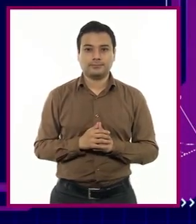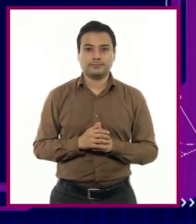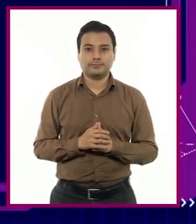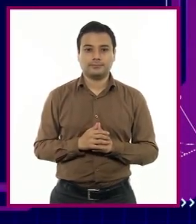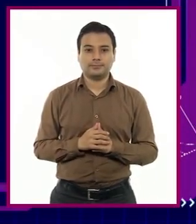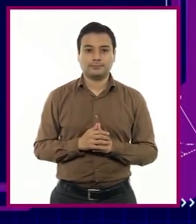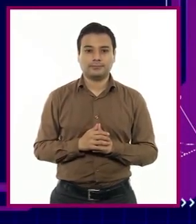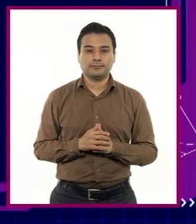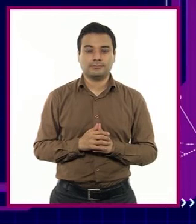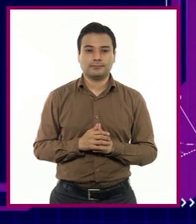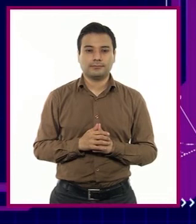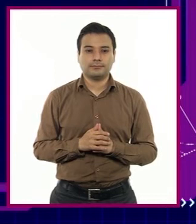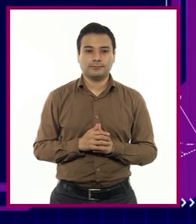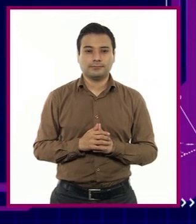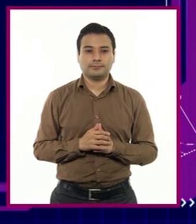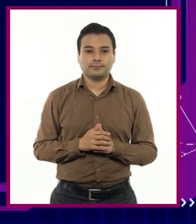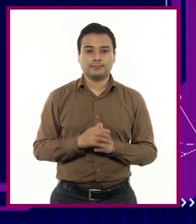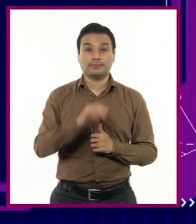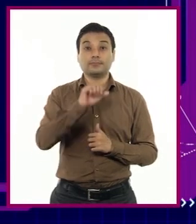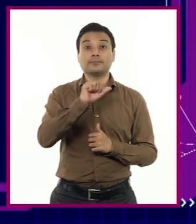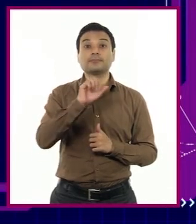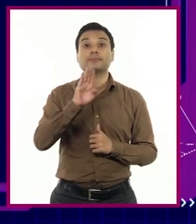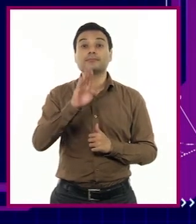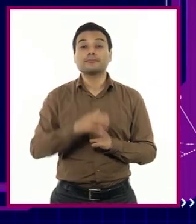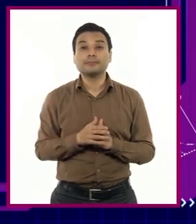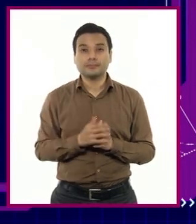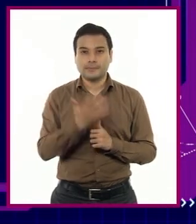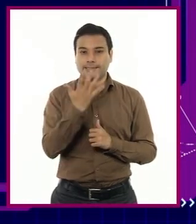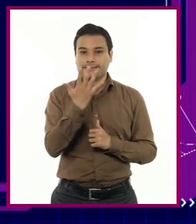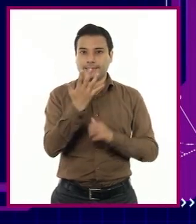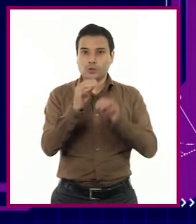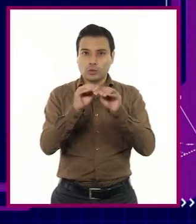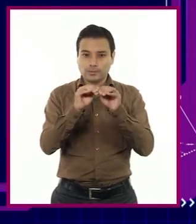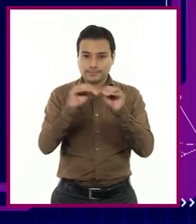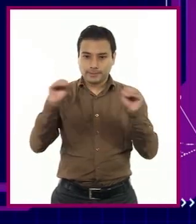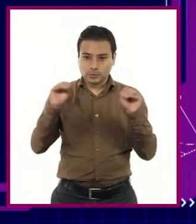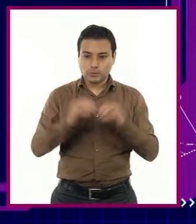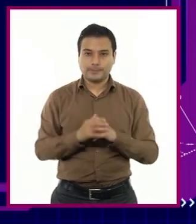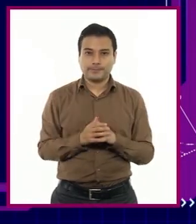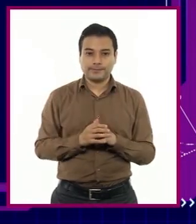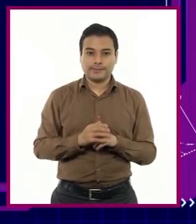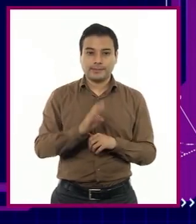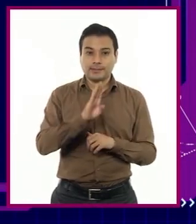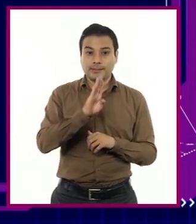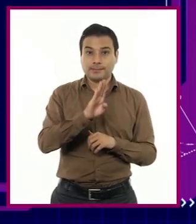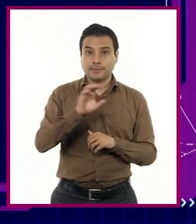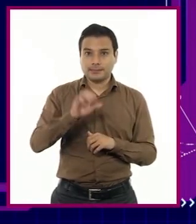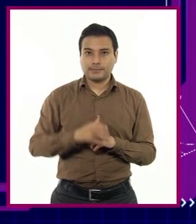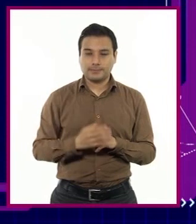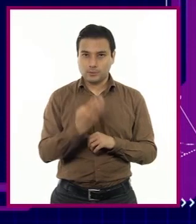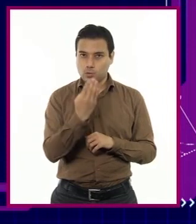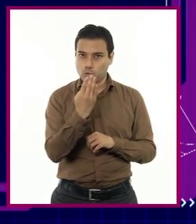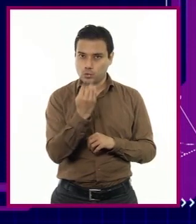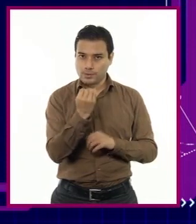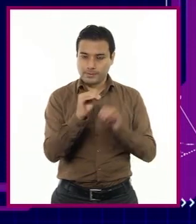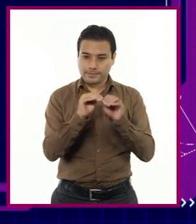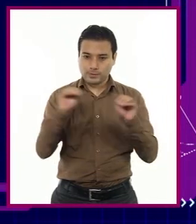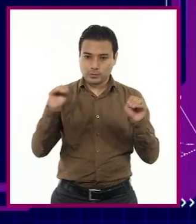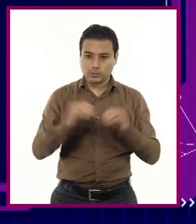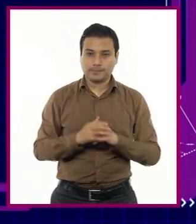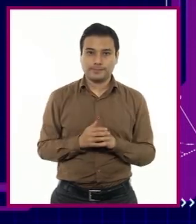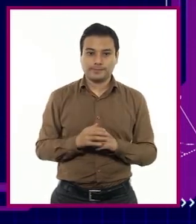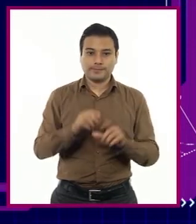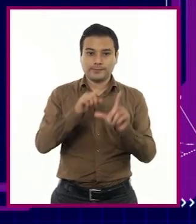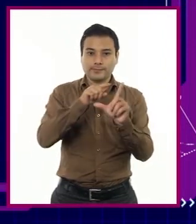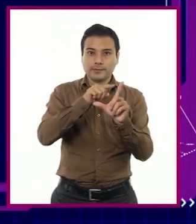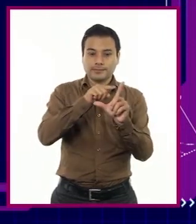el segmento AB mide 5 metros y del segmento BC mide 9 metros. Los ángulos